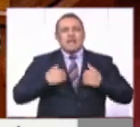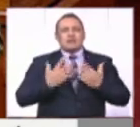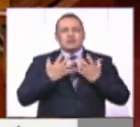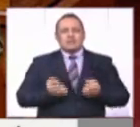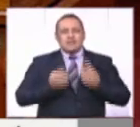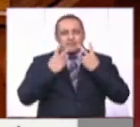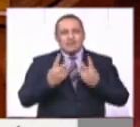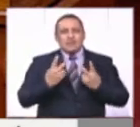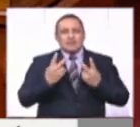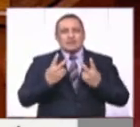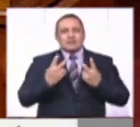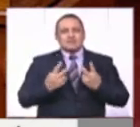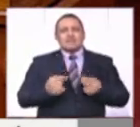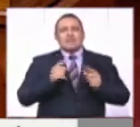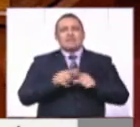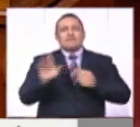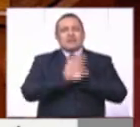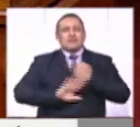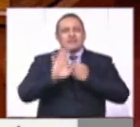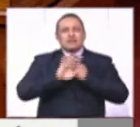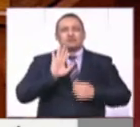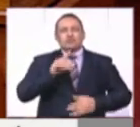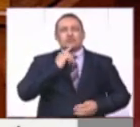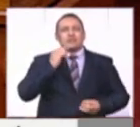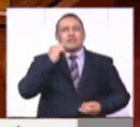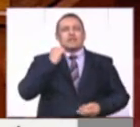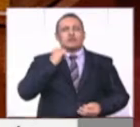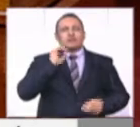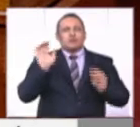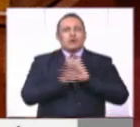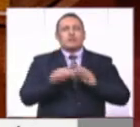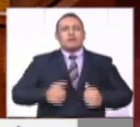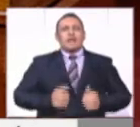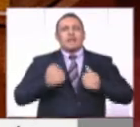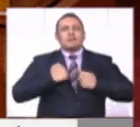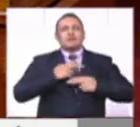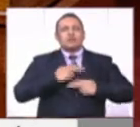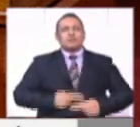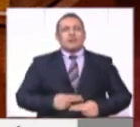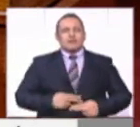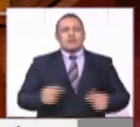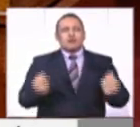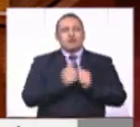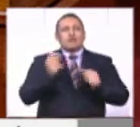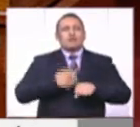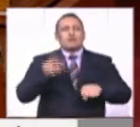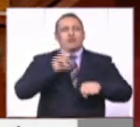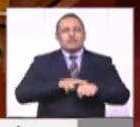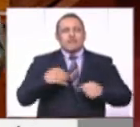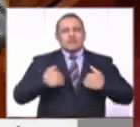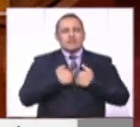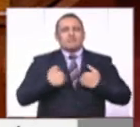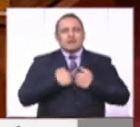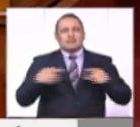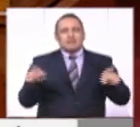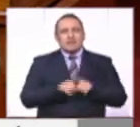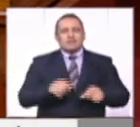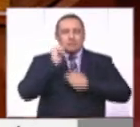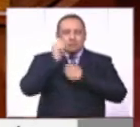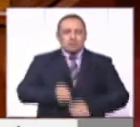trata es de defender los derechos de la vida humana de la naturaleza la ganadería la